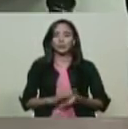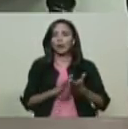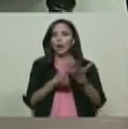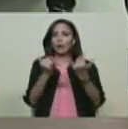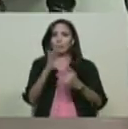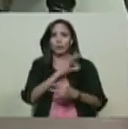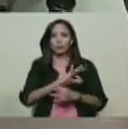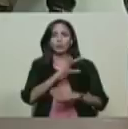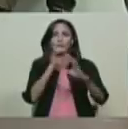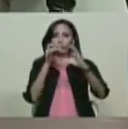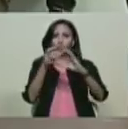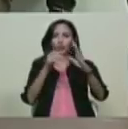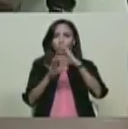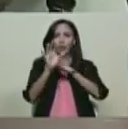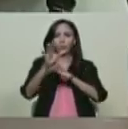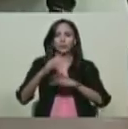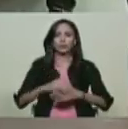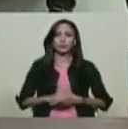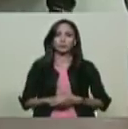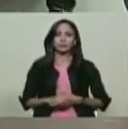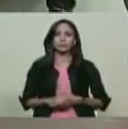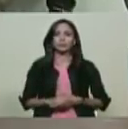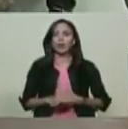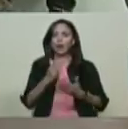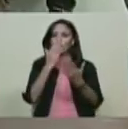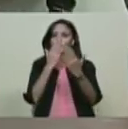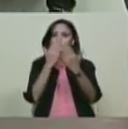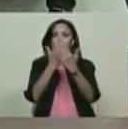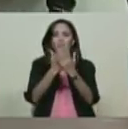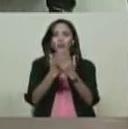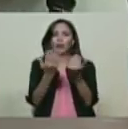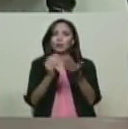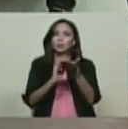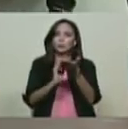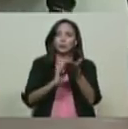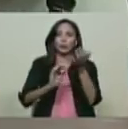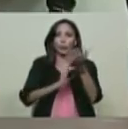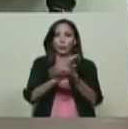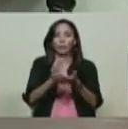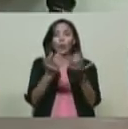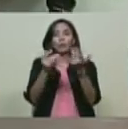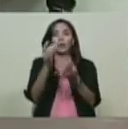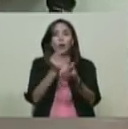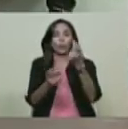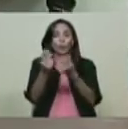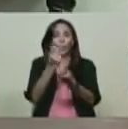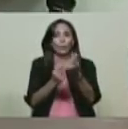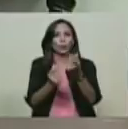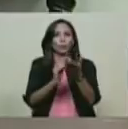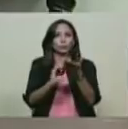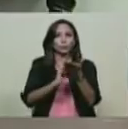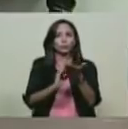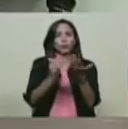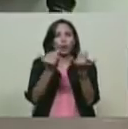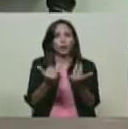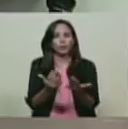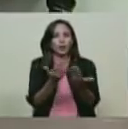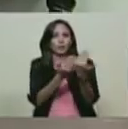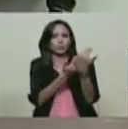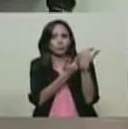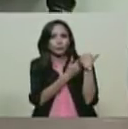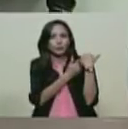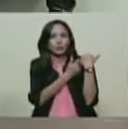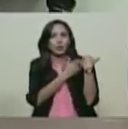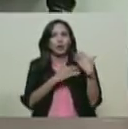social con el carnet de la patria, que vamos adelante en la vanguardia. Ahora a nivel financiero, monetario, Venezuela ha tomado